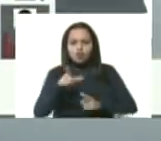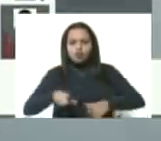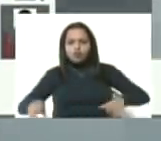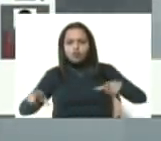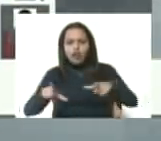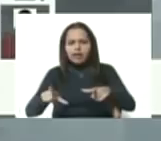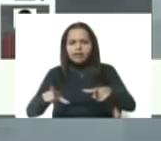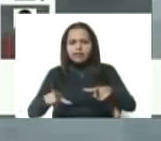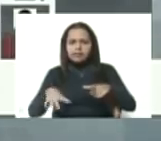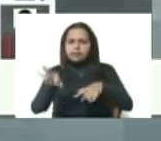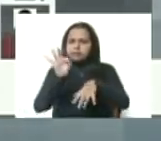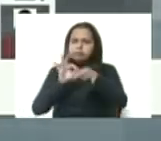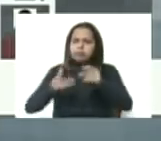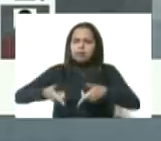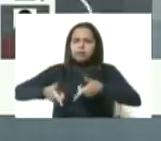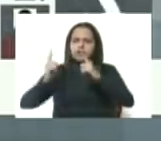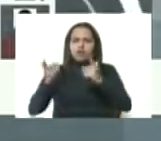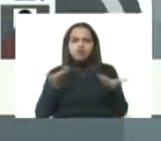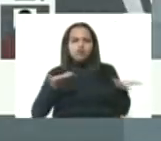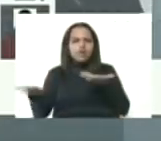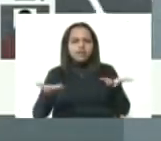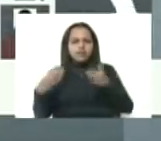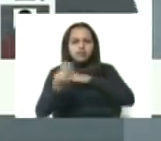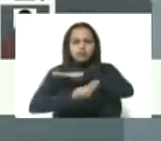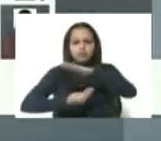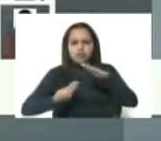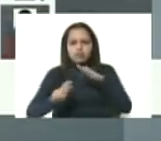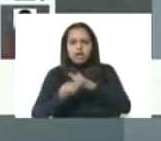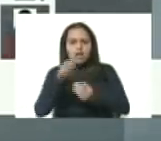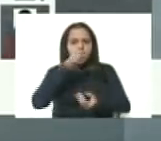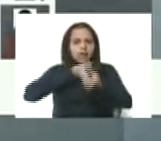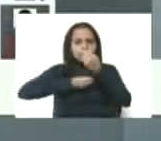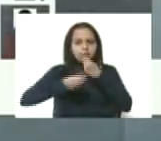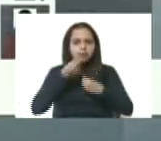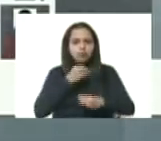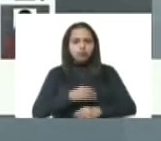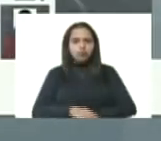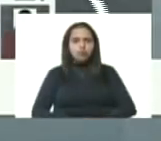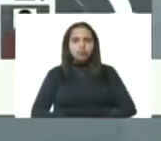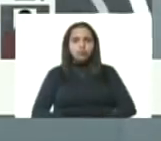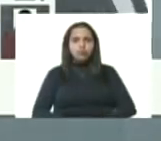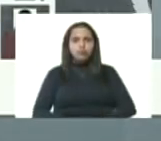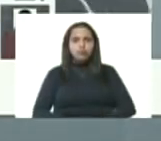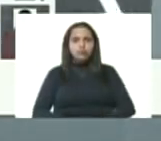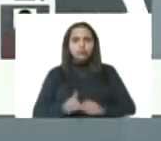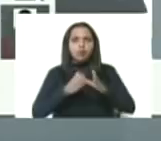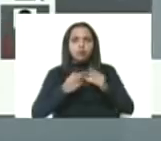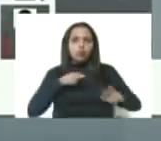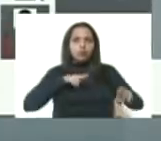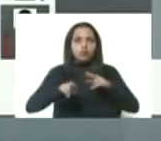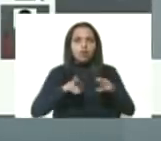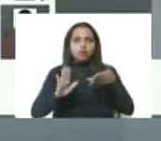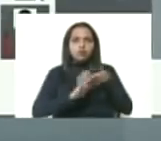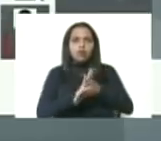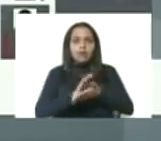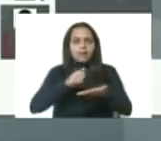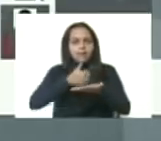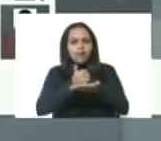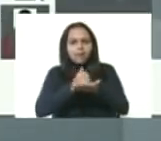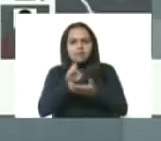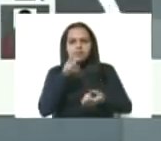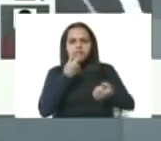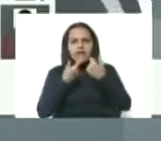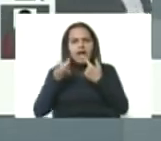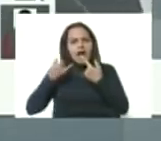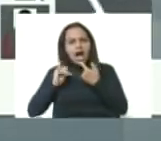excepcionados de servicios esenciales, de alimentación y todo lo relacionado a medicamentos, quienes se